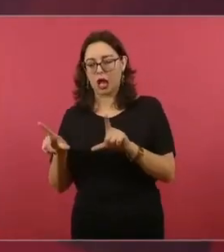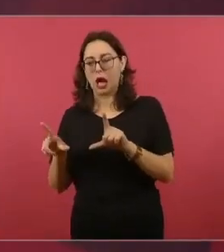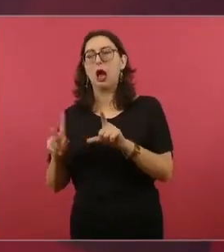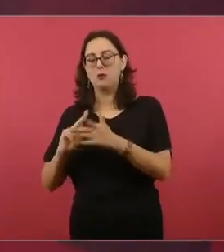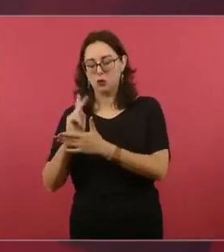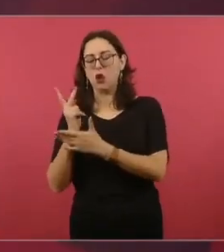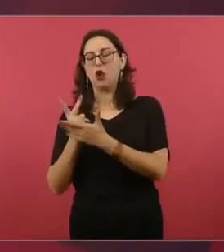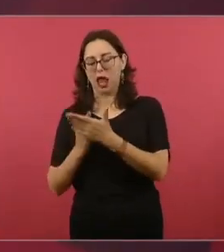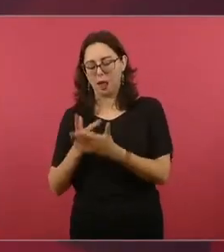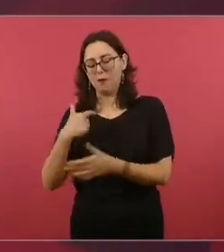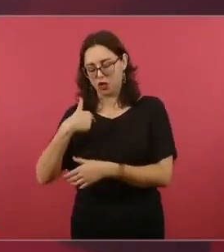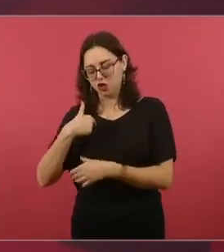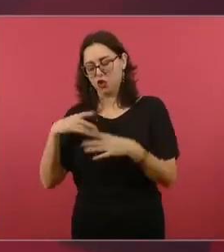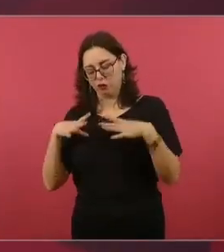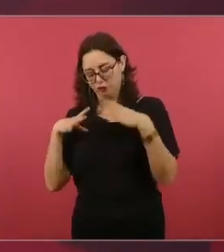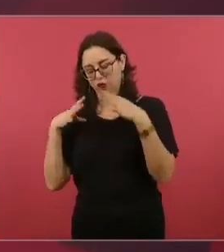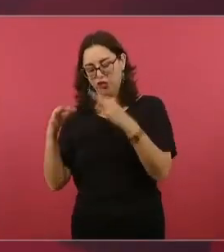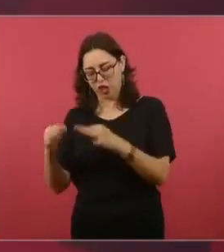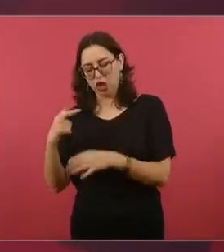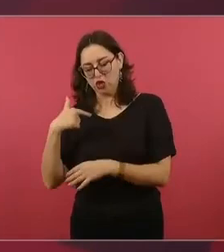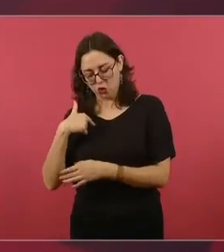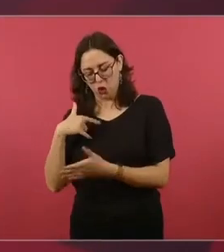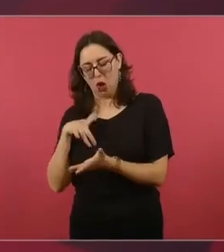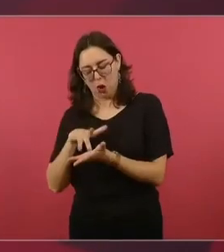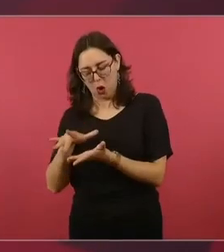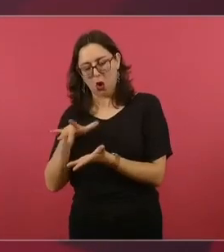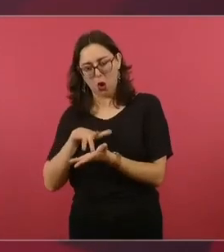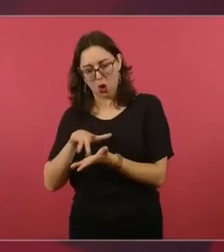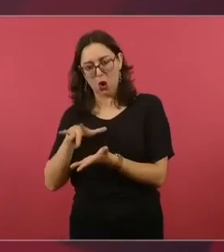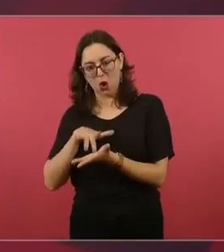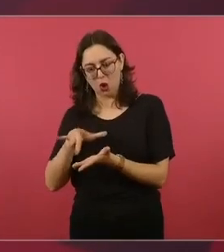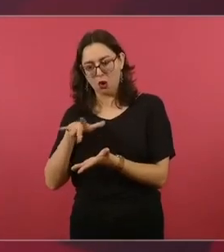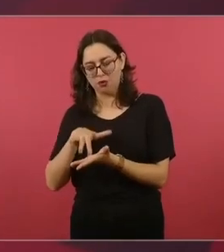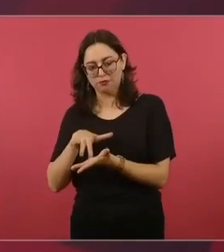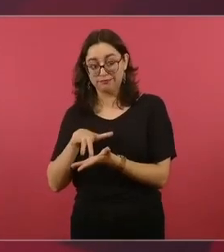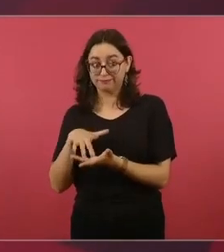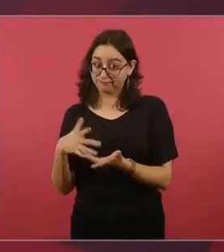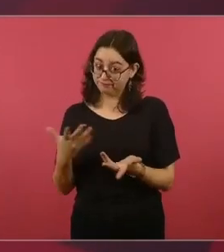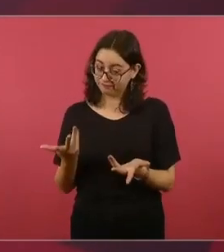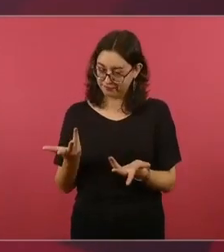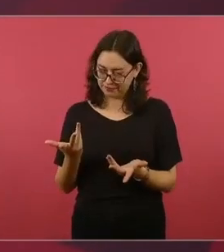yo creé, lo cual es una